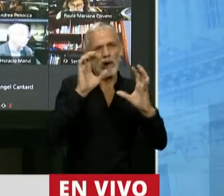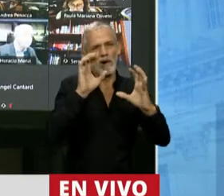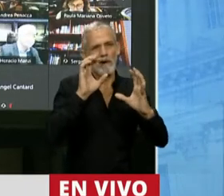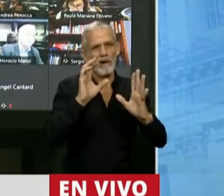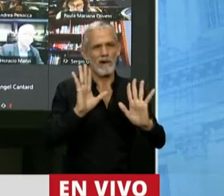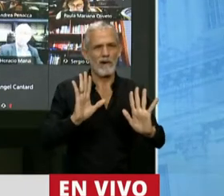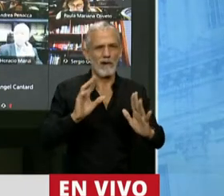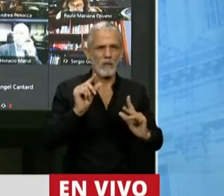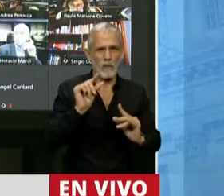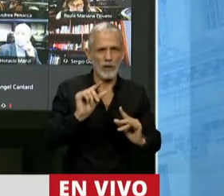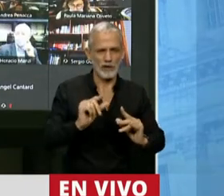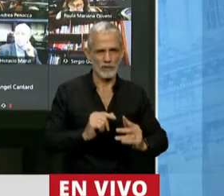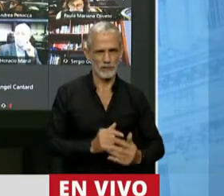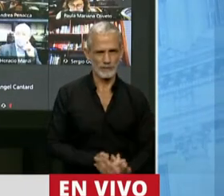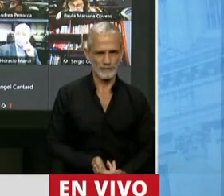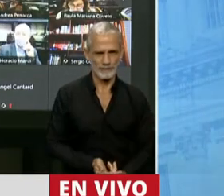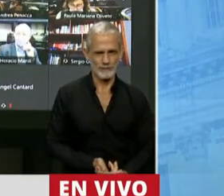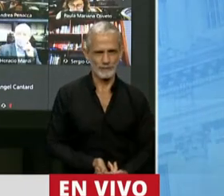la ley.